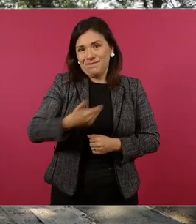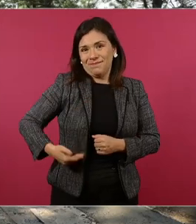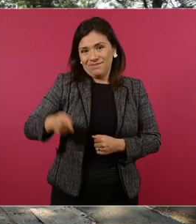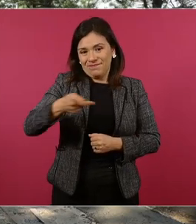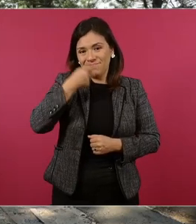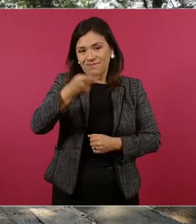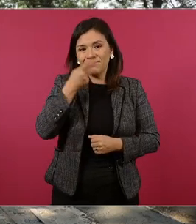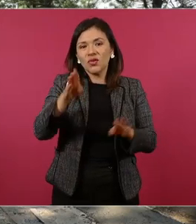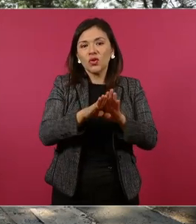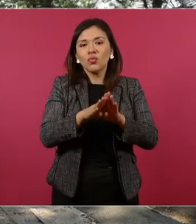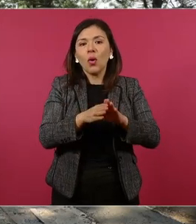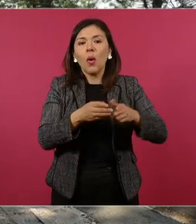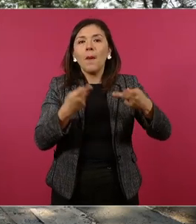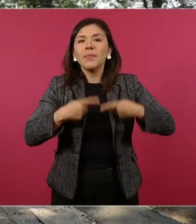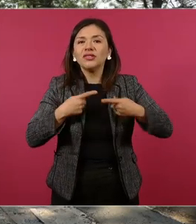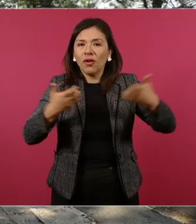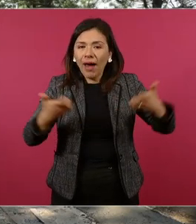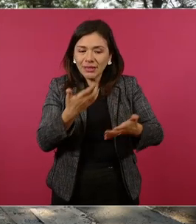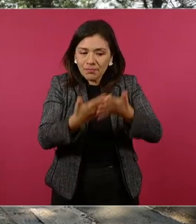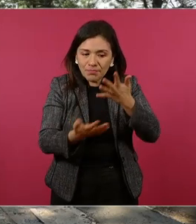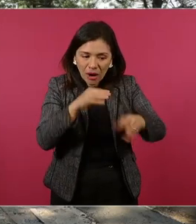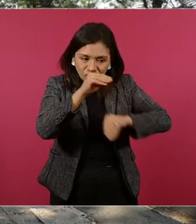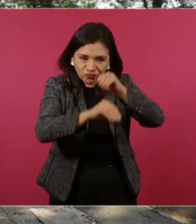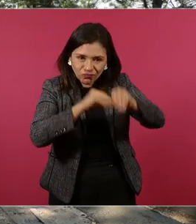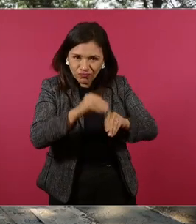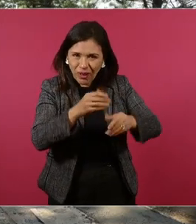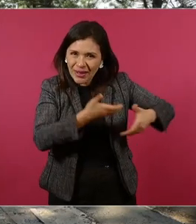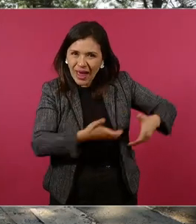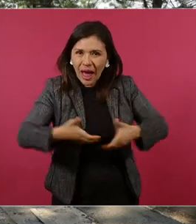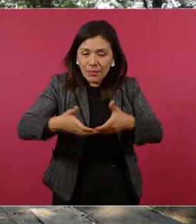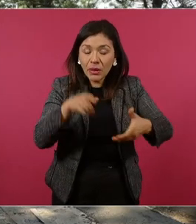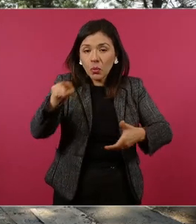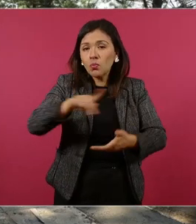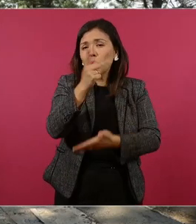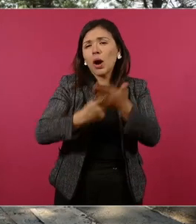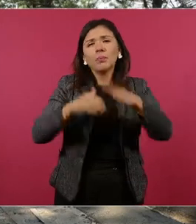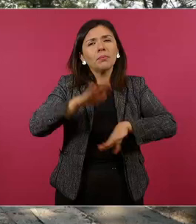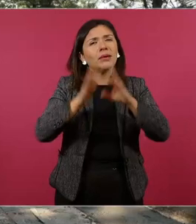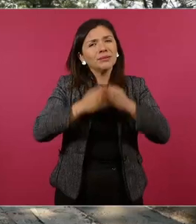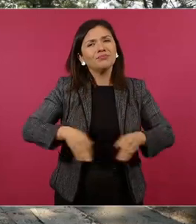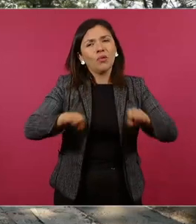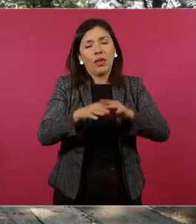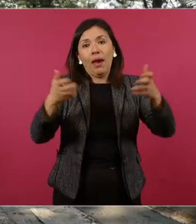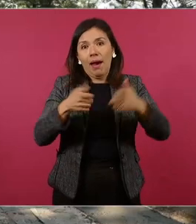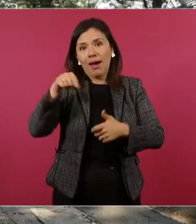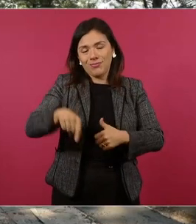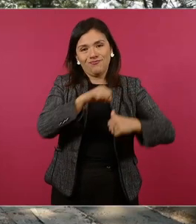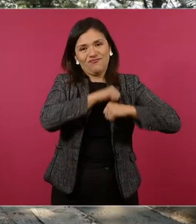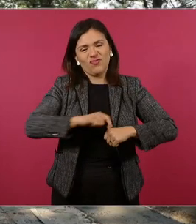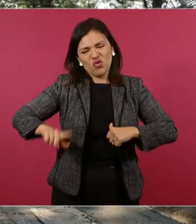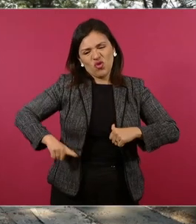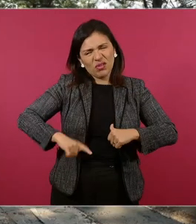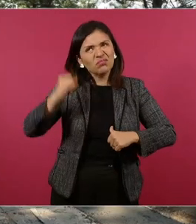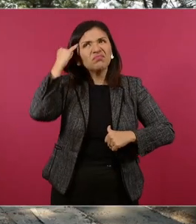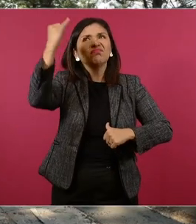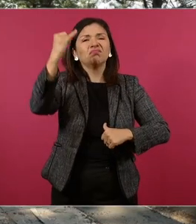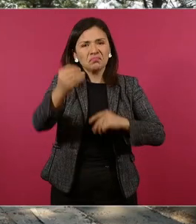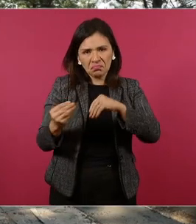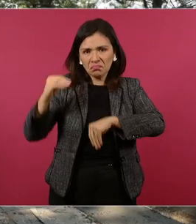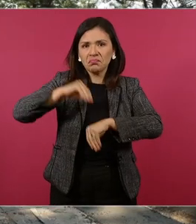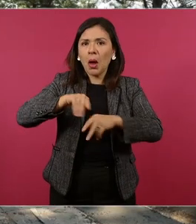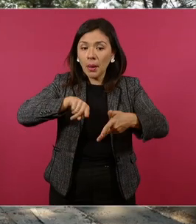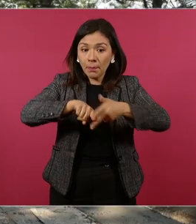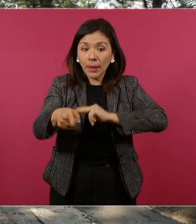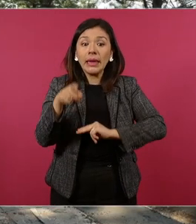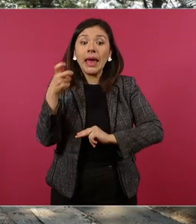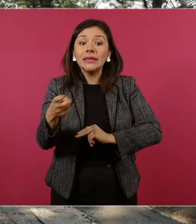de caminos de mano de obra que es uno de los programas más importantes que esta administración decidió emprender pues eh